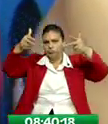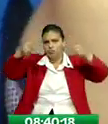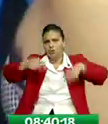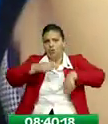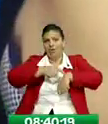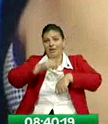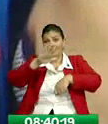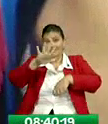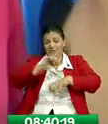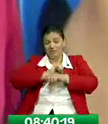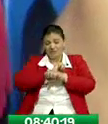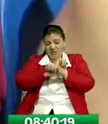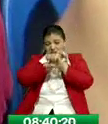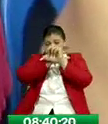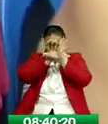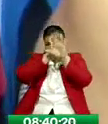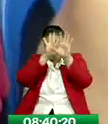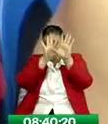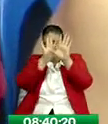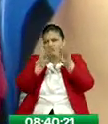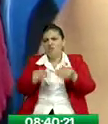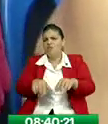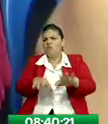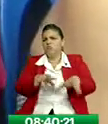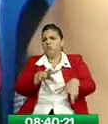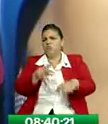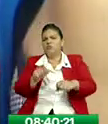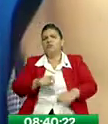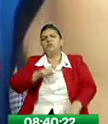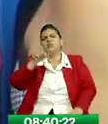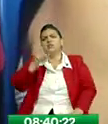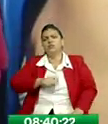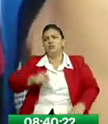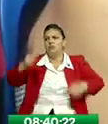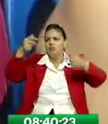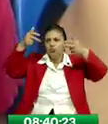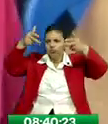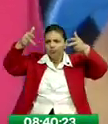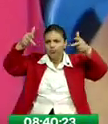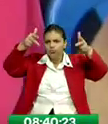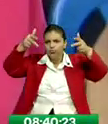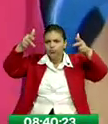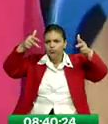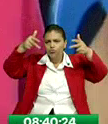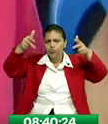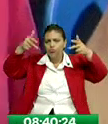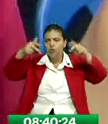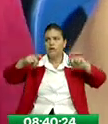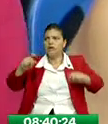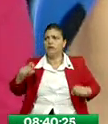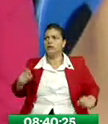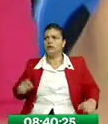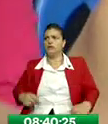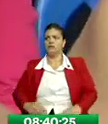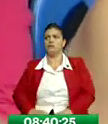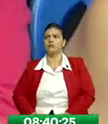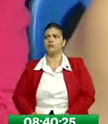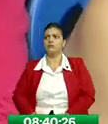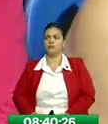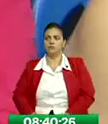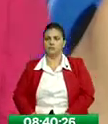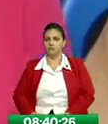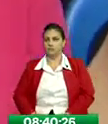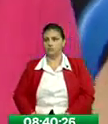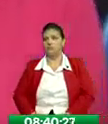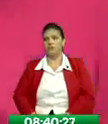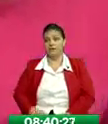roban. ¿Quiere cámaras? Sí, una hoja de águila. Porque ¿unos qué? Unos ojos de águila que pongan, porque subiendo ahí la loma